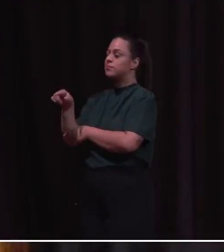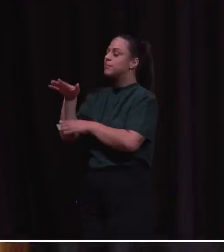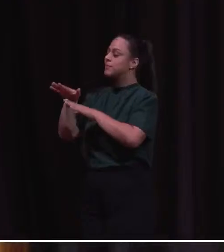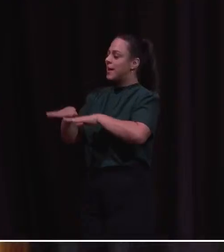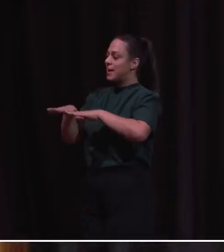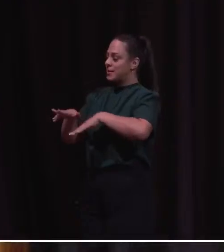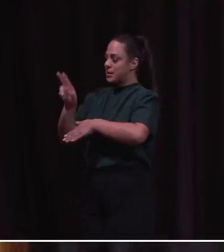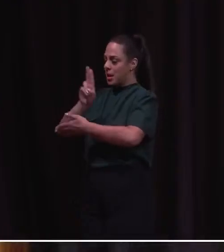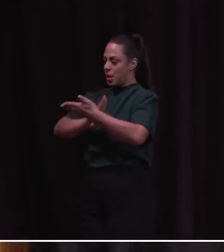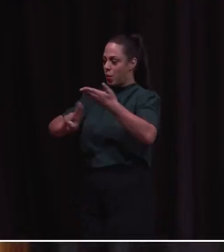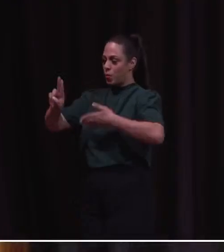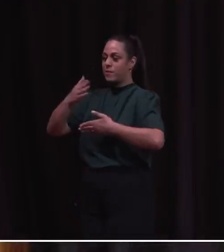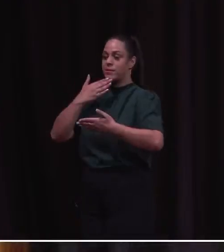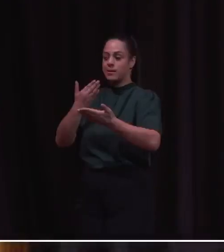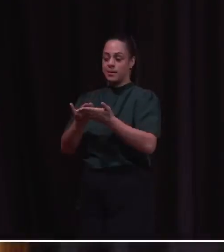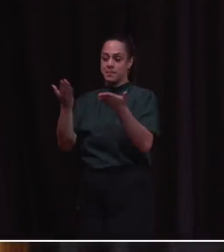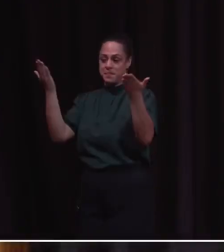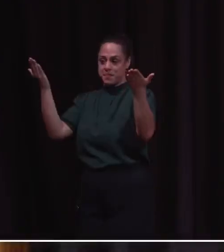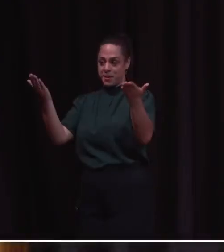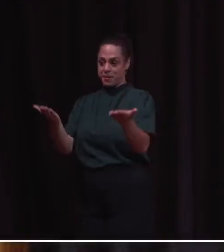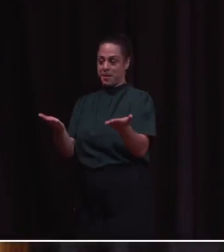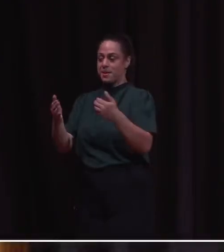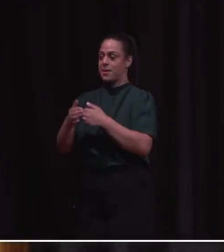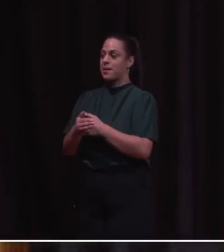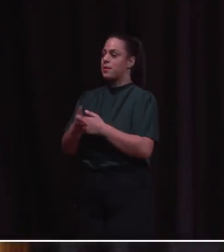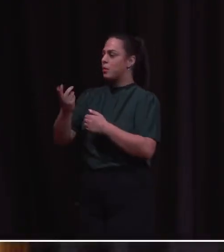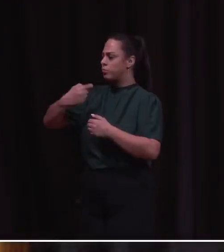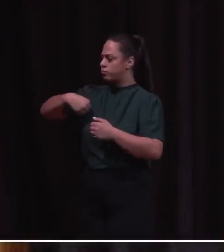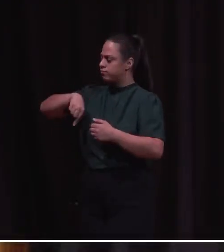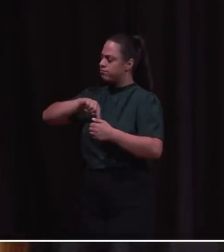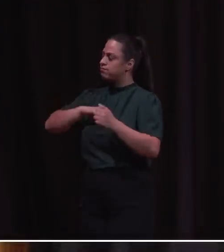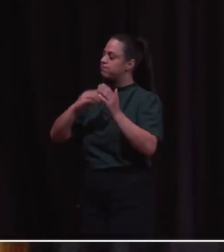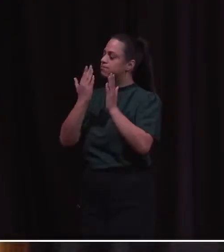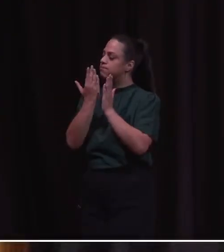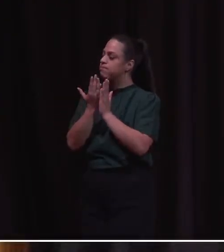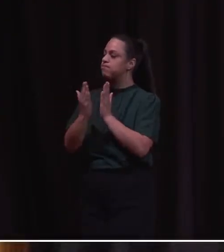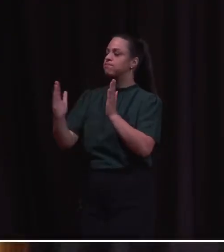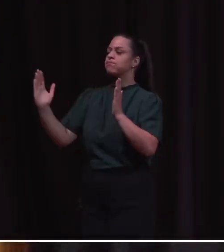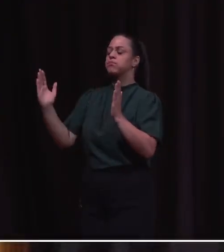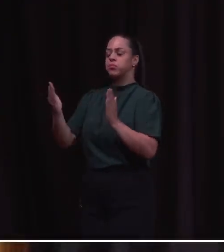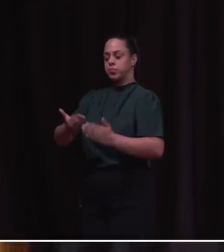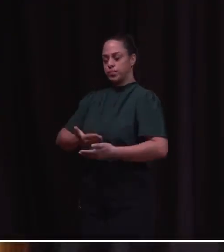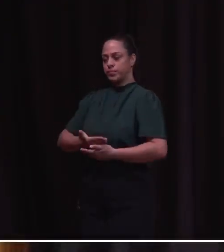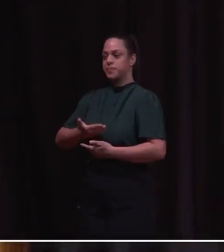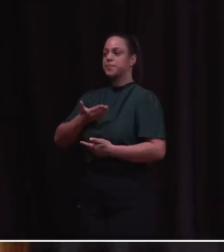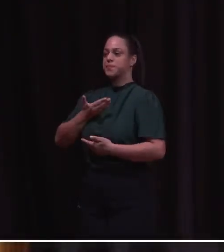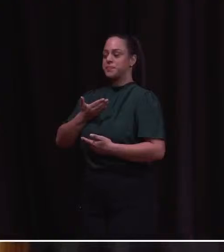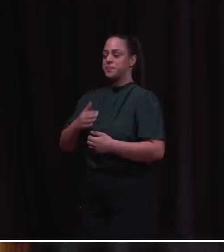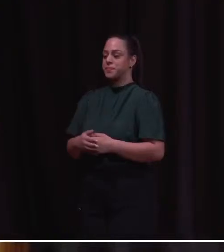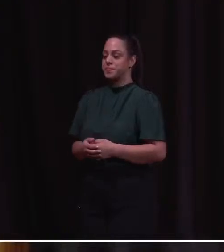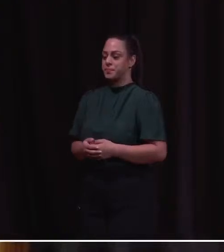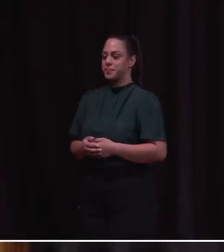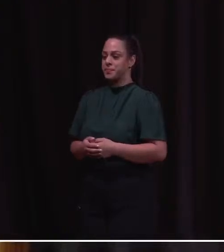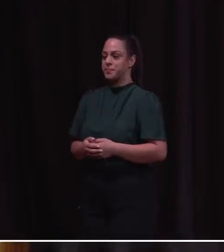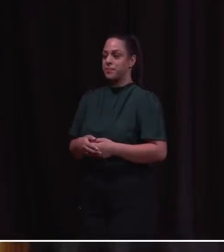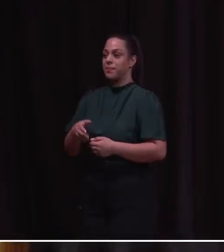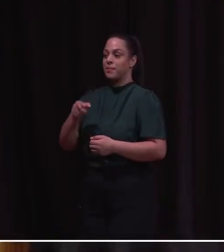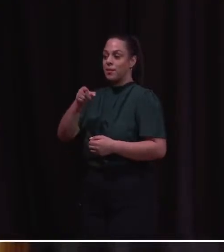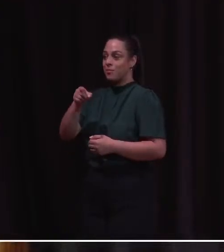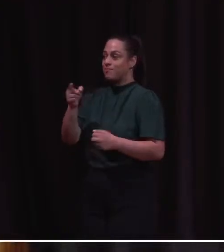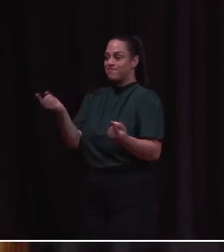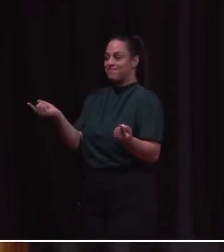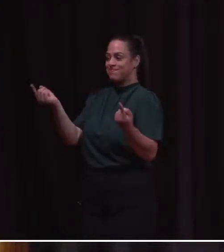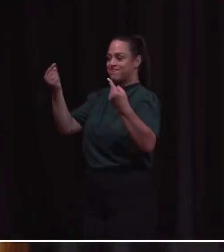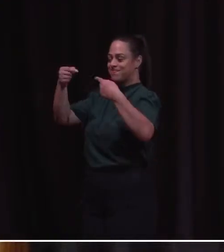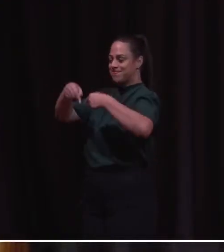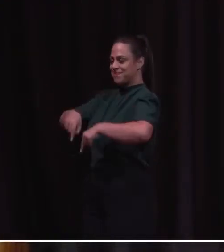más cordial bienvenida y le abre las puertas con agrado. Su presencia no hubiera sido posible sin